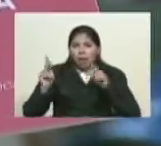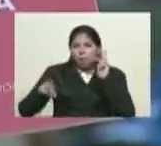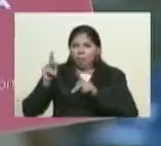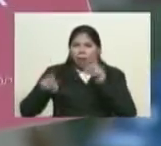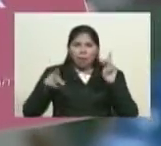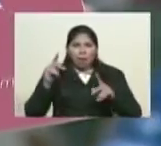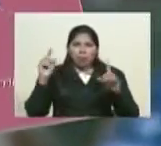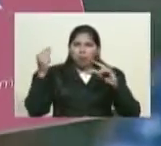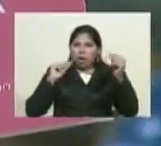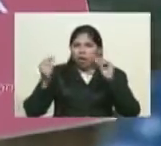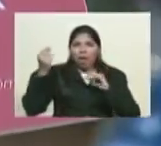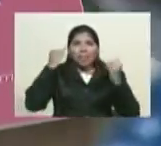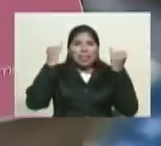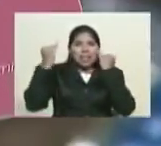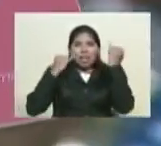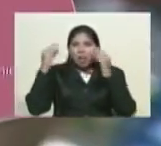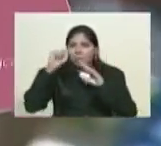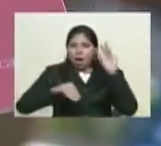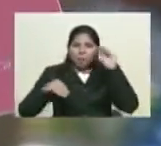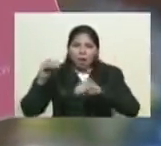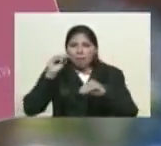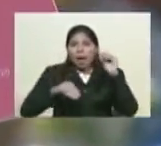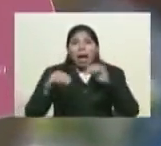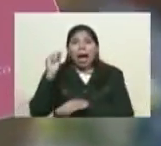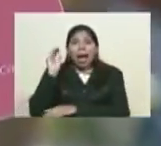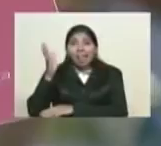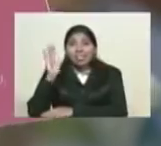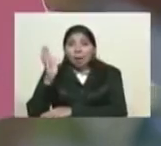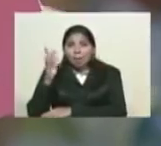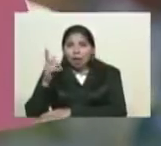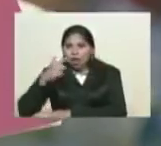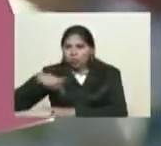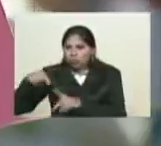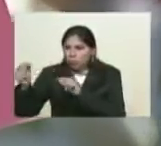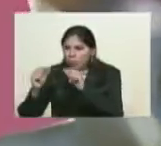participaron en las asambleas de elaboración.